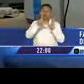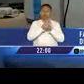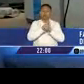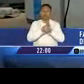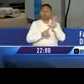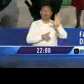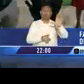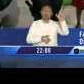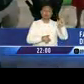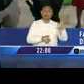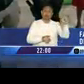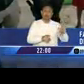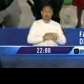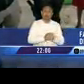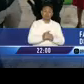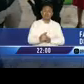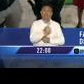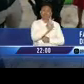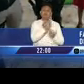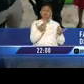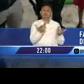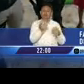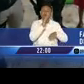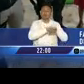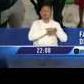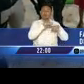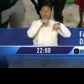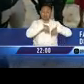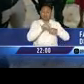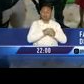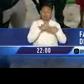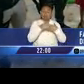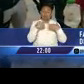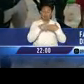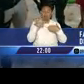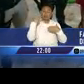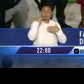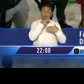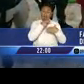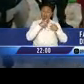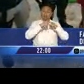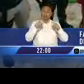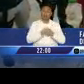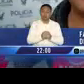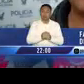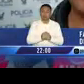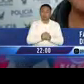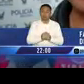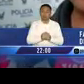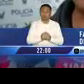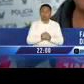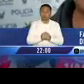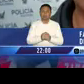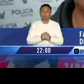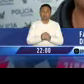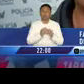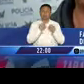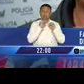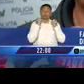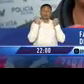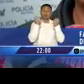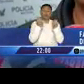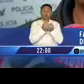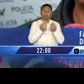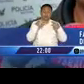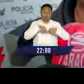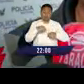5 personas. Los sospechosos estarían implicados en la falsificación de dólares de diferente denominación. Esta organización